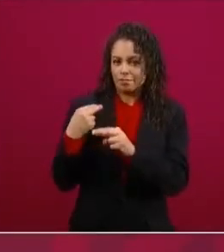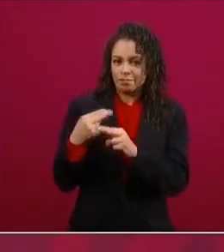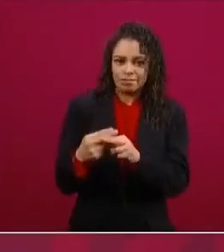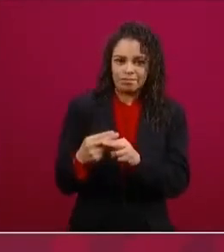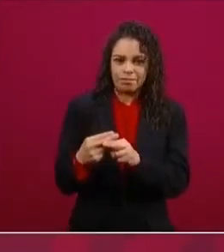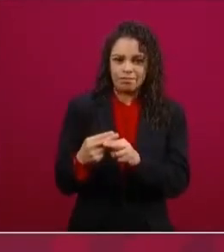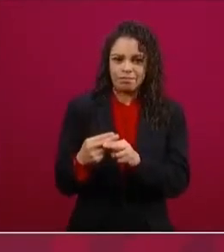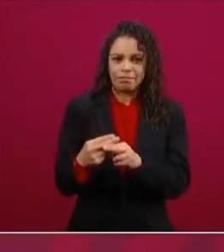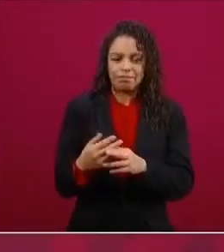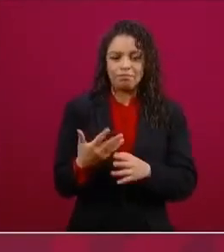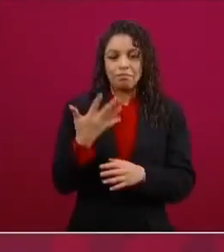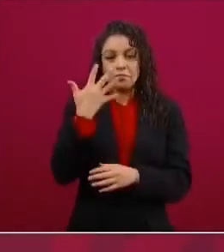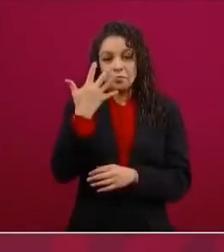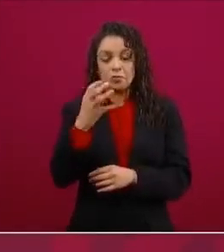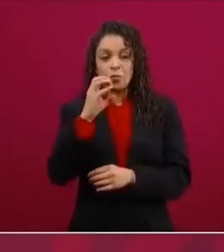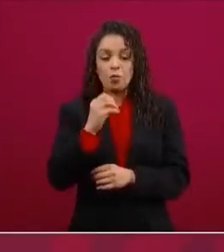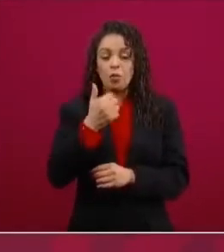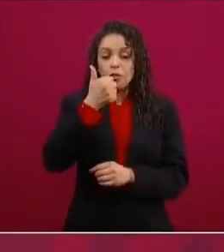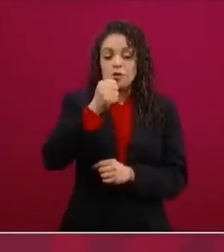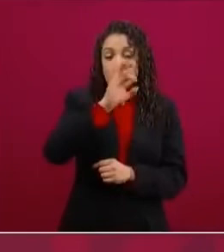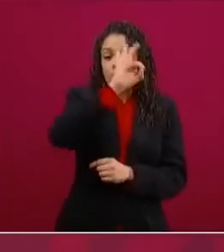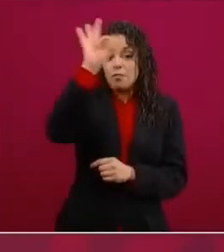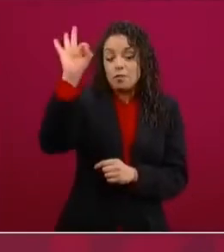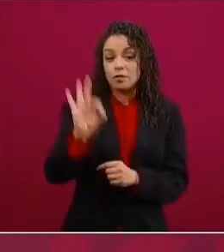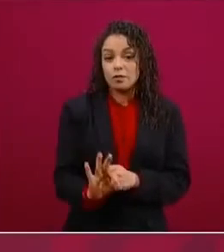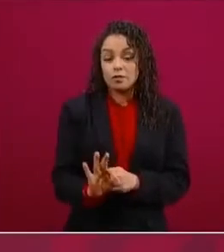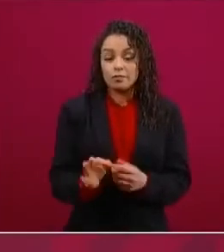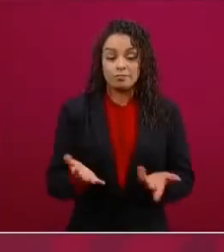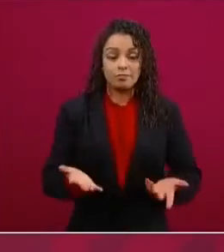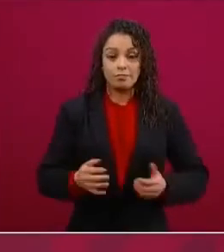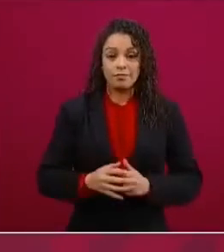del 5, del 6%